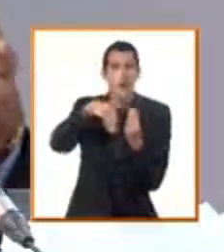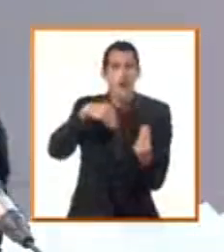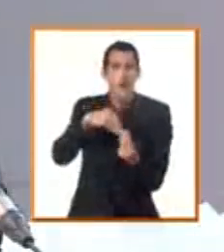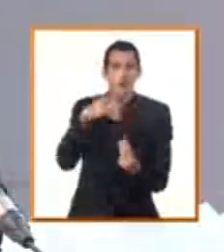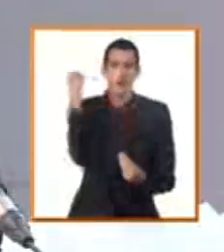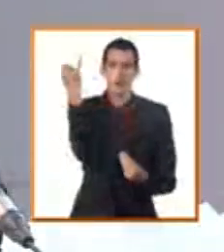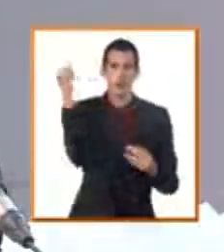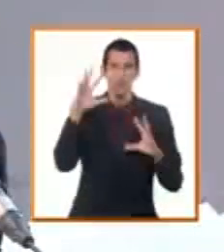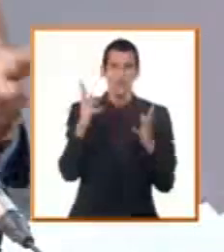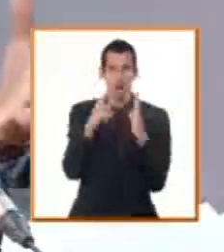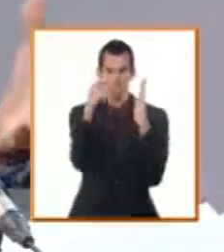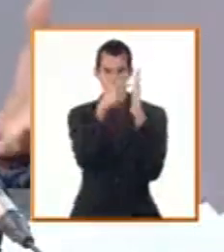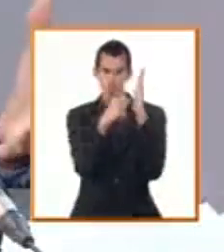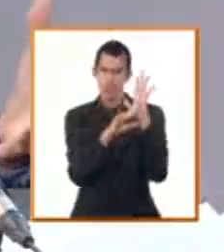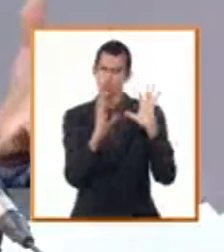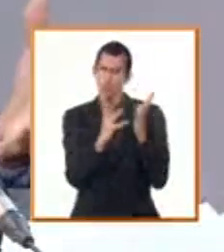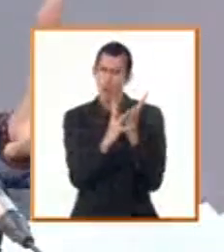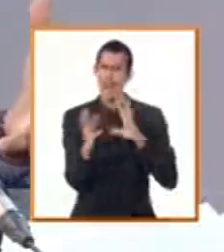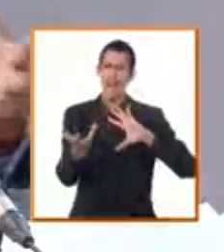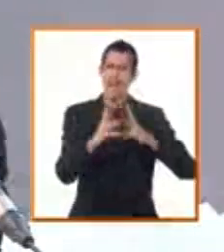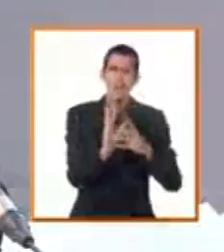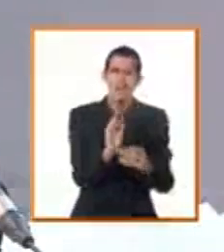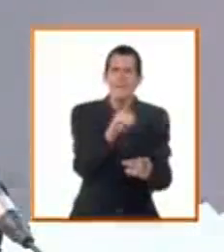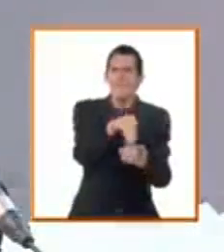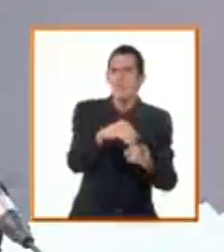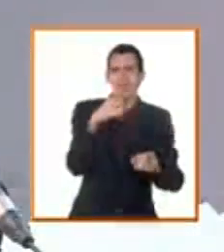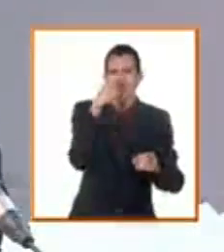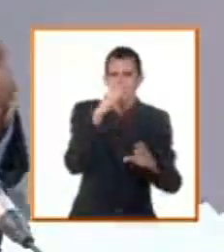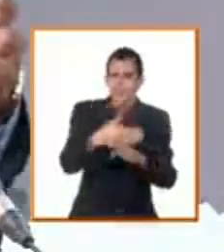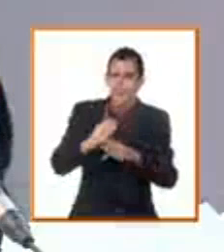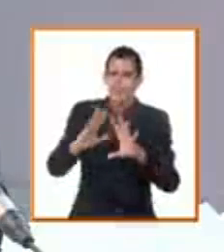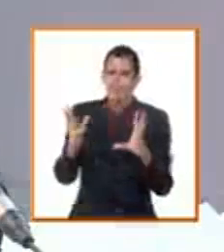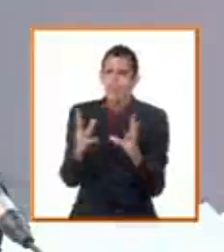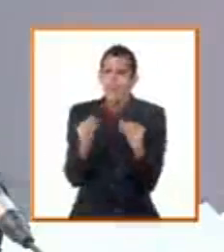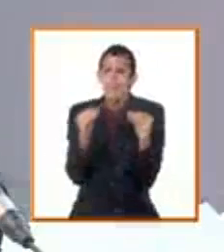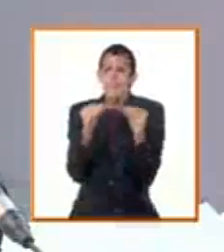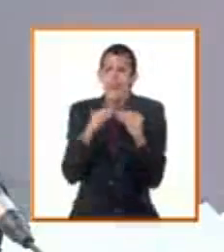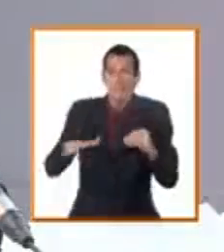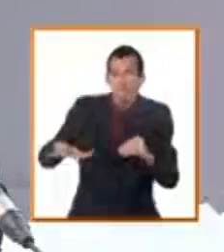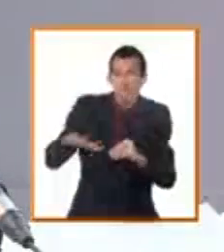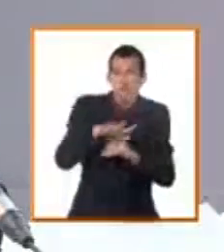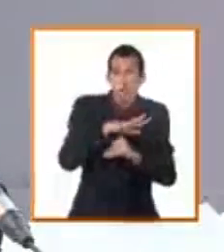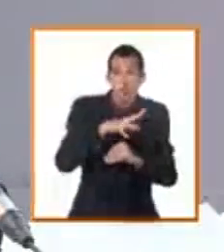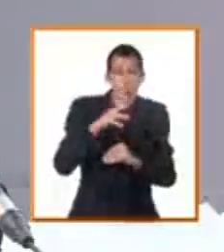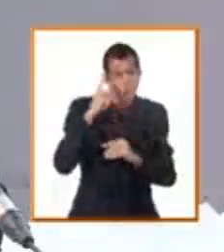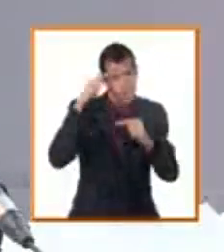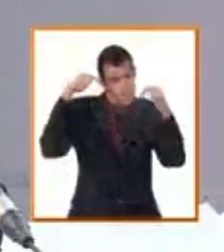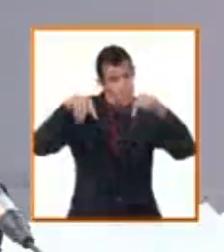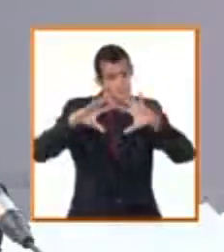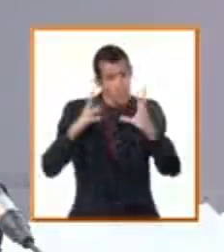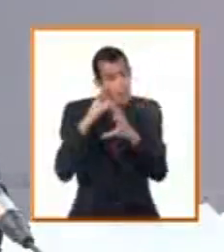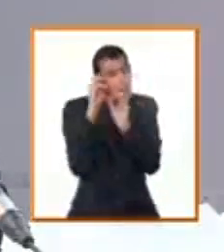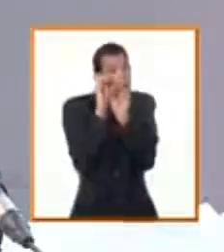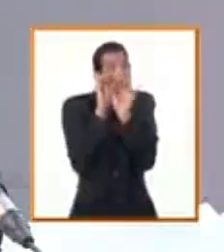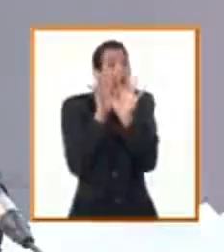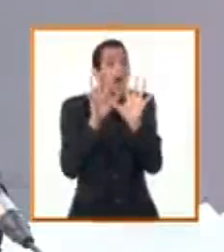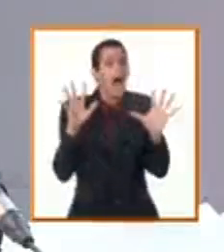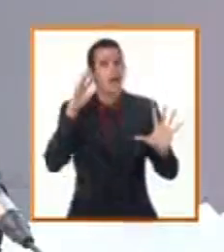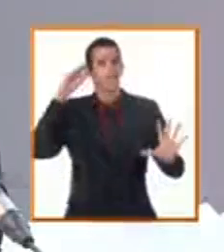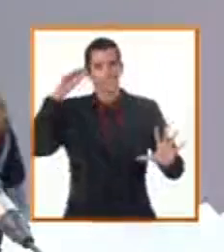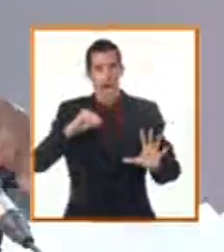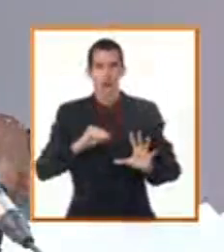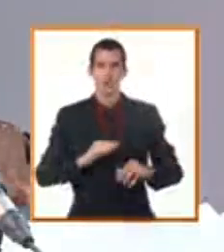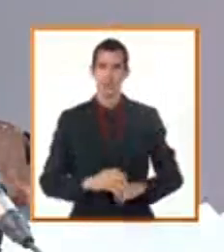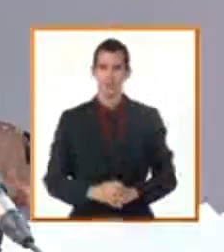capacitación general de las que todos aprendemos y en la que todos aportamos nuestro pedazo. La política